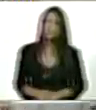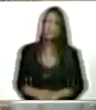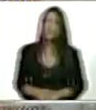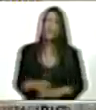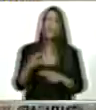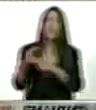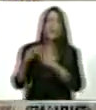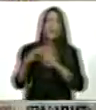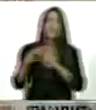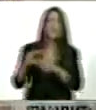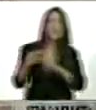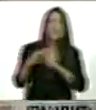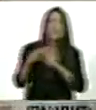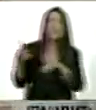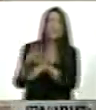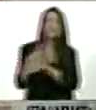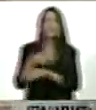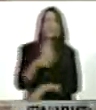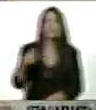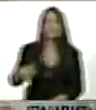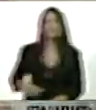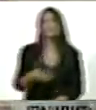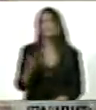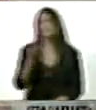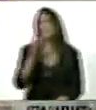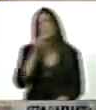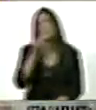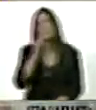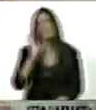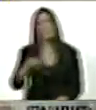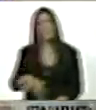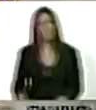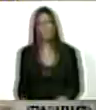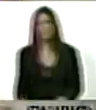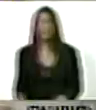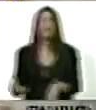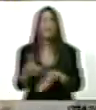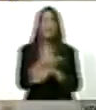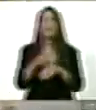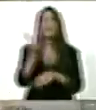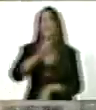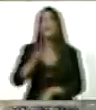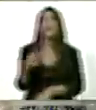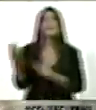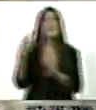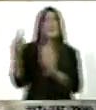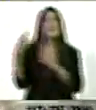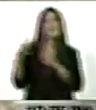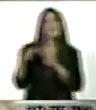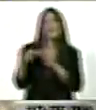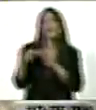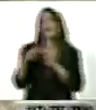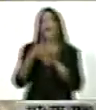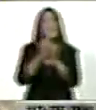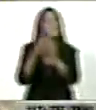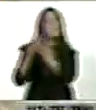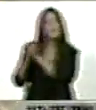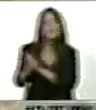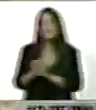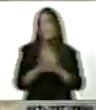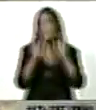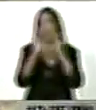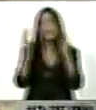a las CAF y al gobierno chino. Eso es una tontería. Si el gobierno venezolano mantiene relaciones profundas con amigos en todo el